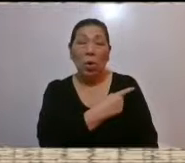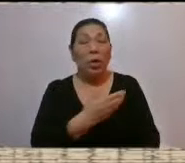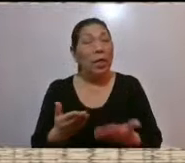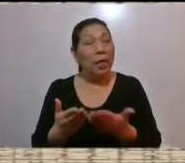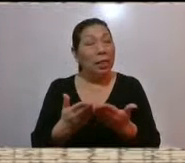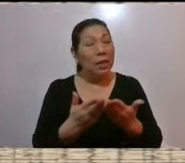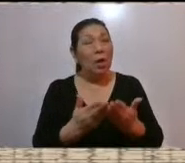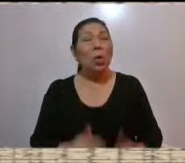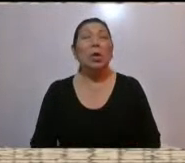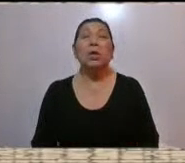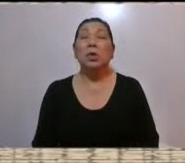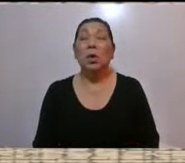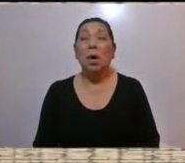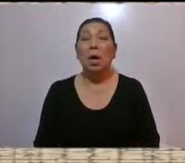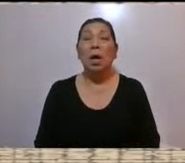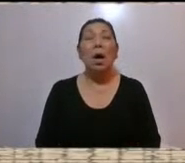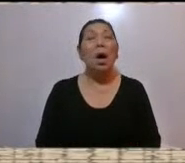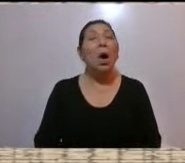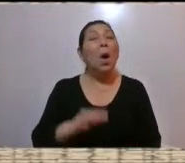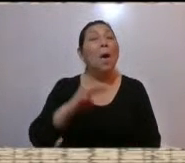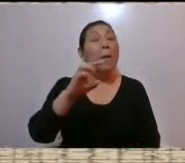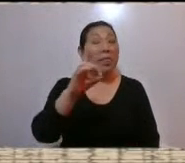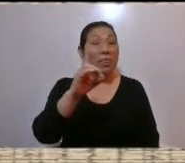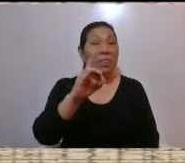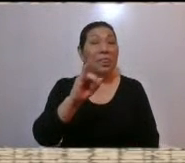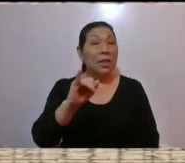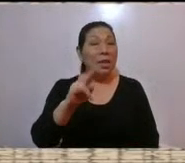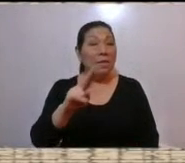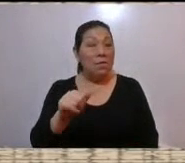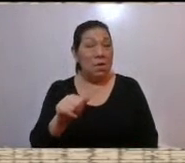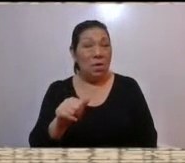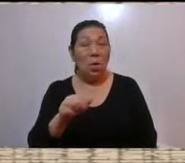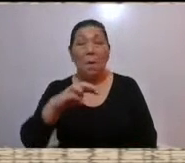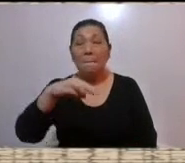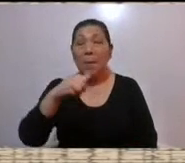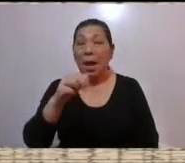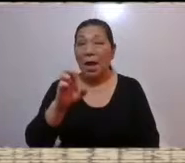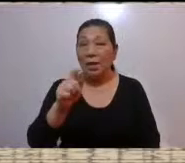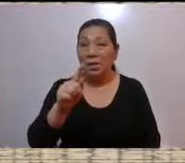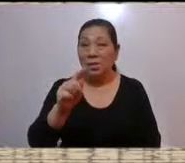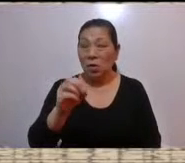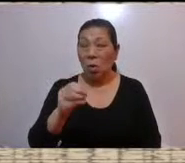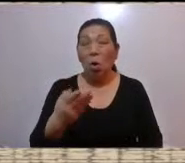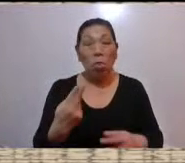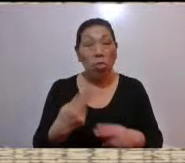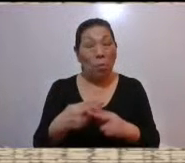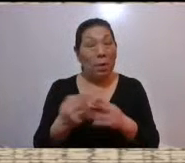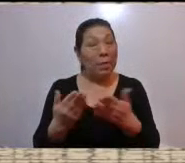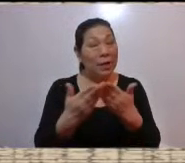de secundaria del Centro de Educación Básica Regular Jesús Divino Maestro?